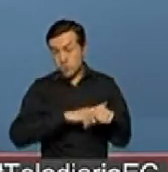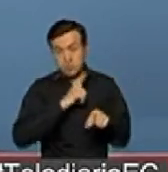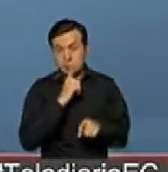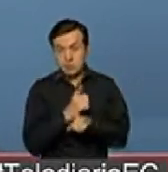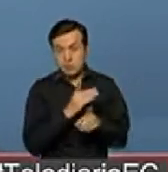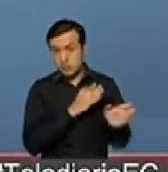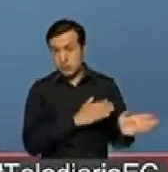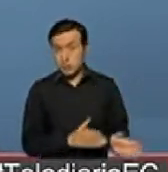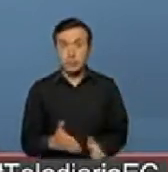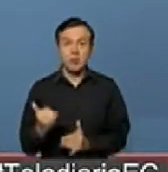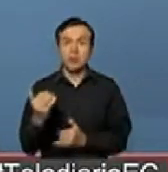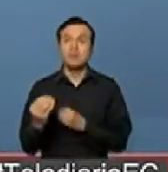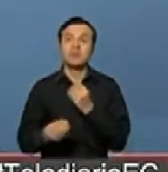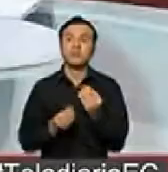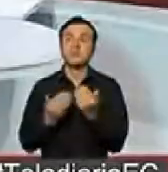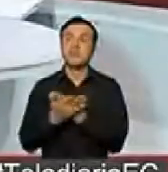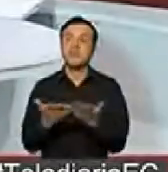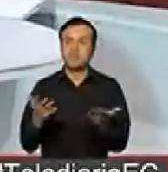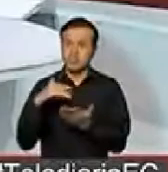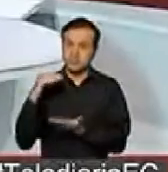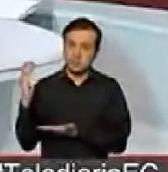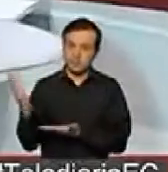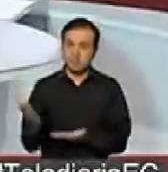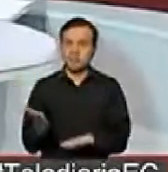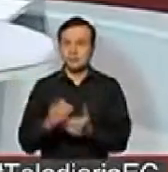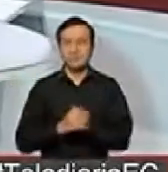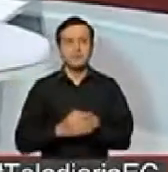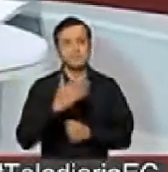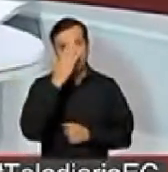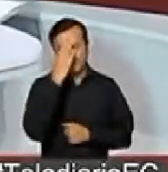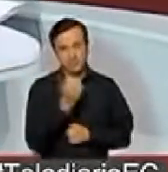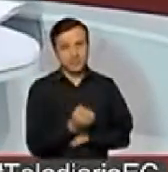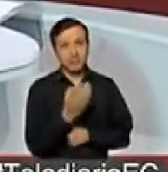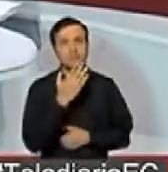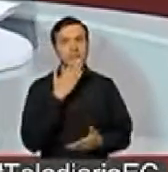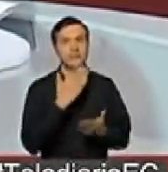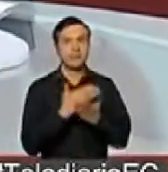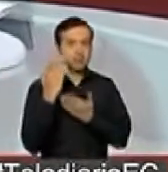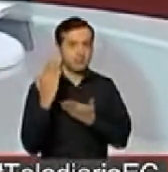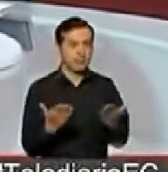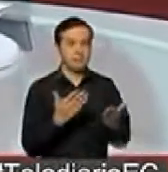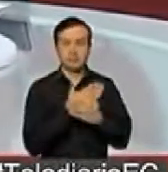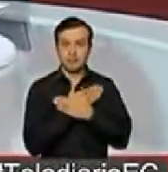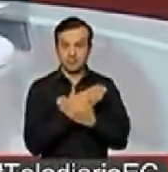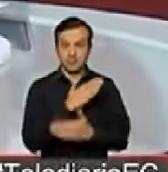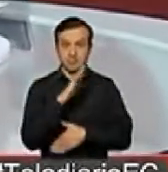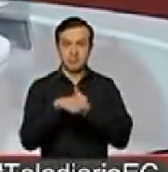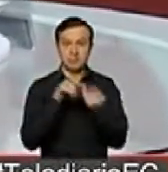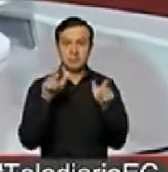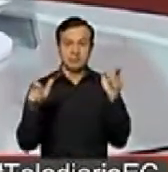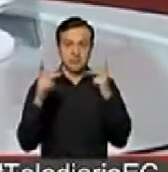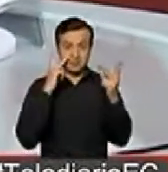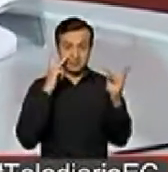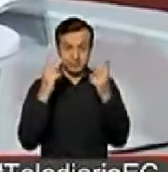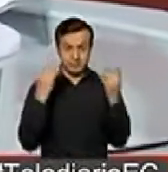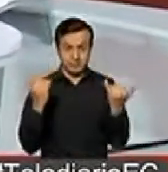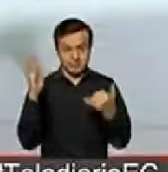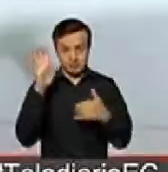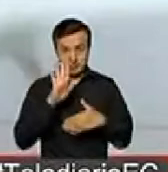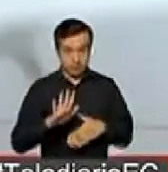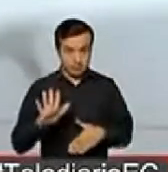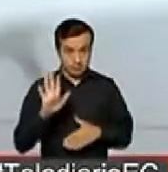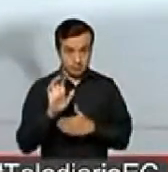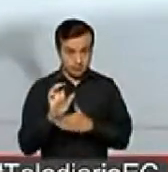pues qué se espera en este momento, cómo está, bienvenida. Buenos días, Sofía, muchas gracias por la invitación, un saludo a todos quienes nos sintonizan hoy a nivel